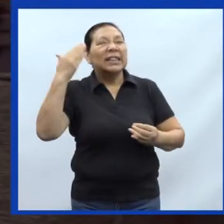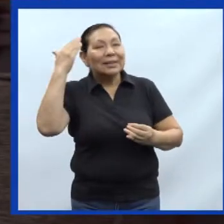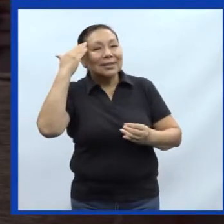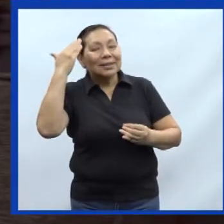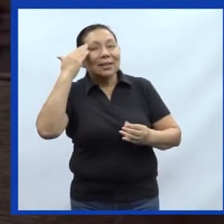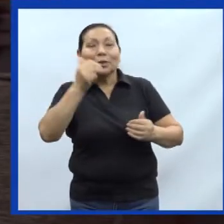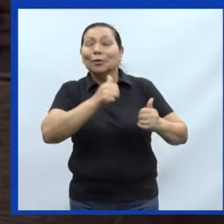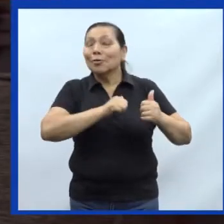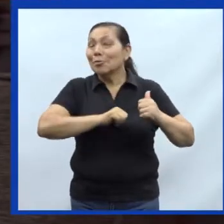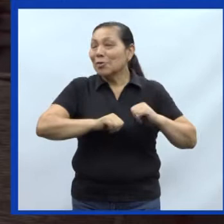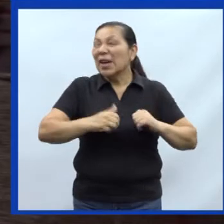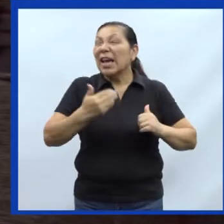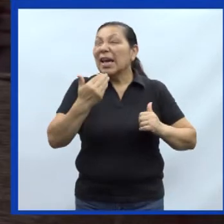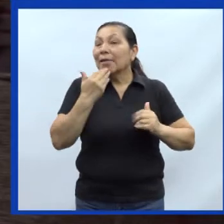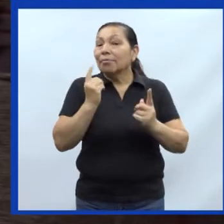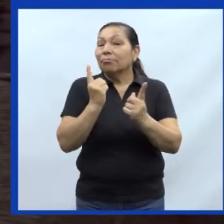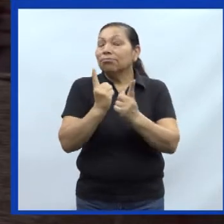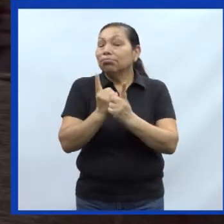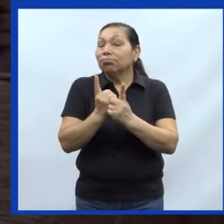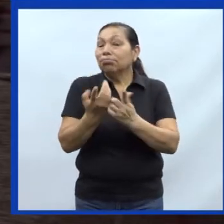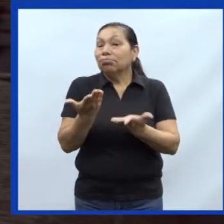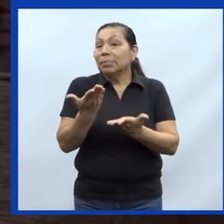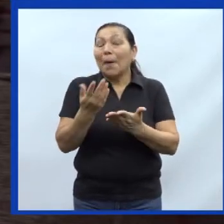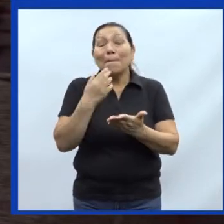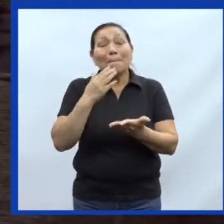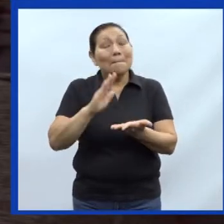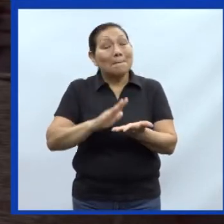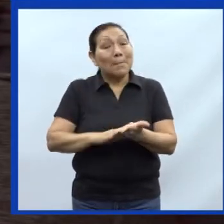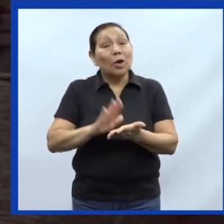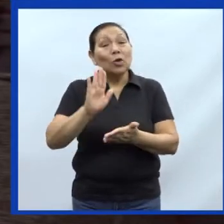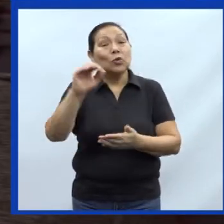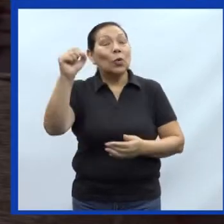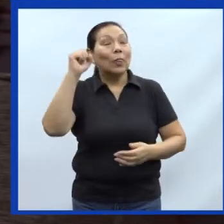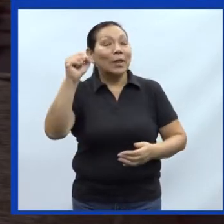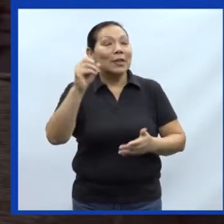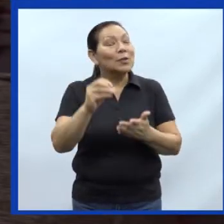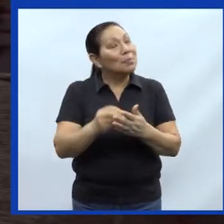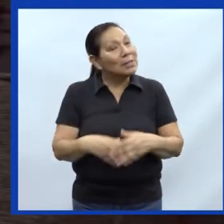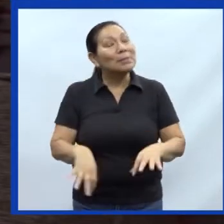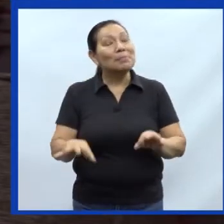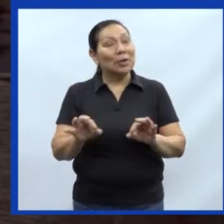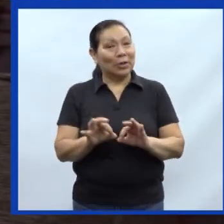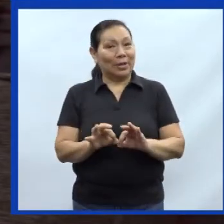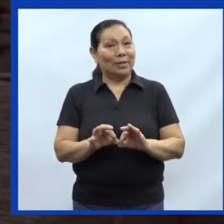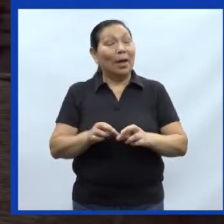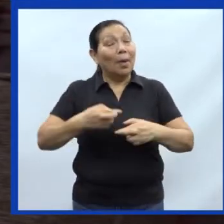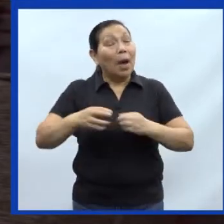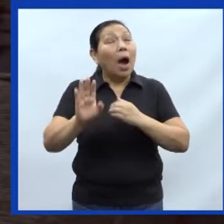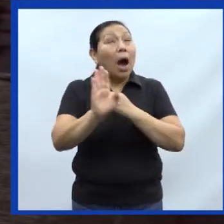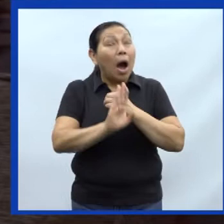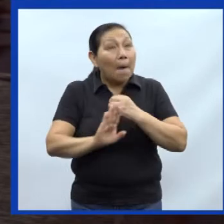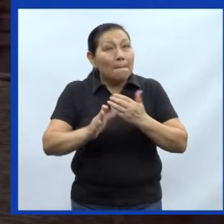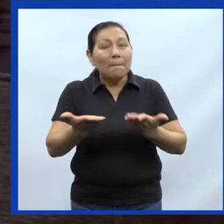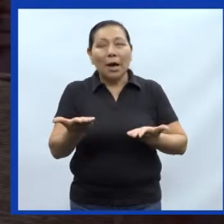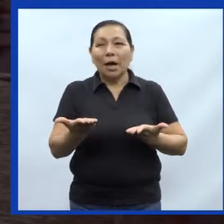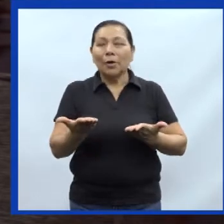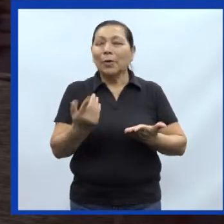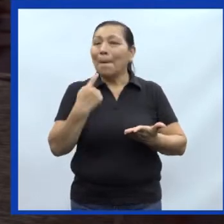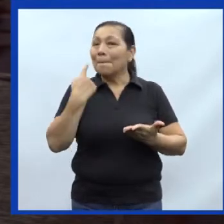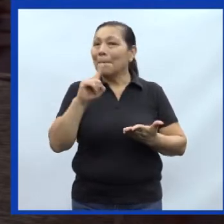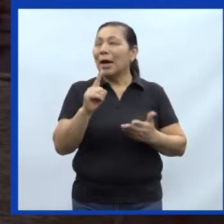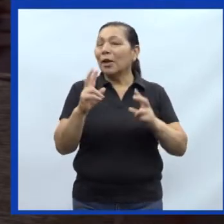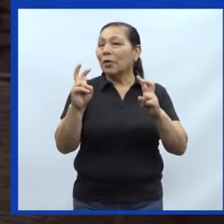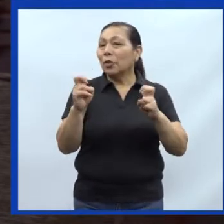encuentra afectado? ¿Quién se encuentra presuntamente perjudicado en su derecho fundamental? El proceso de amparo va a servir